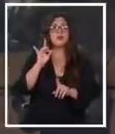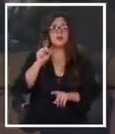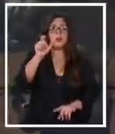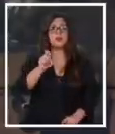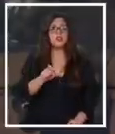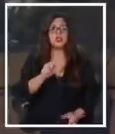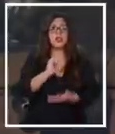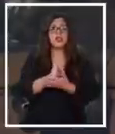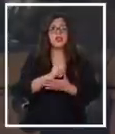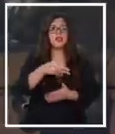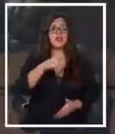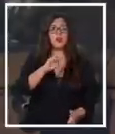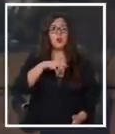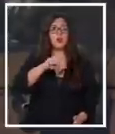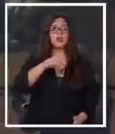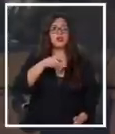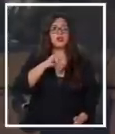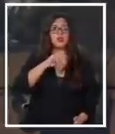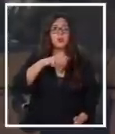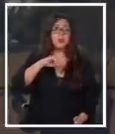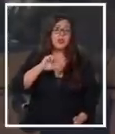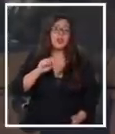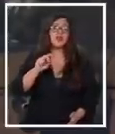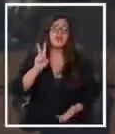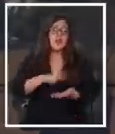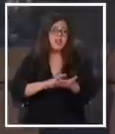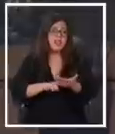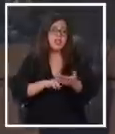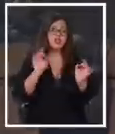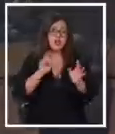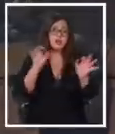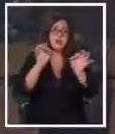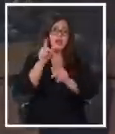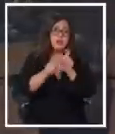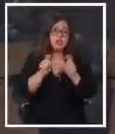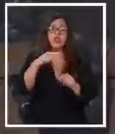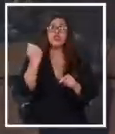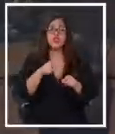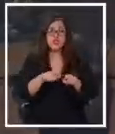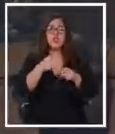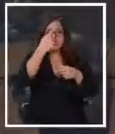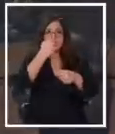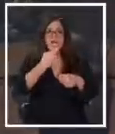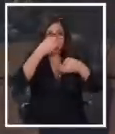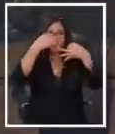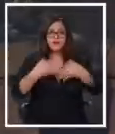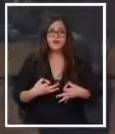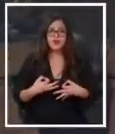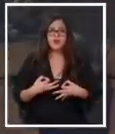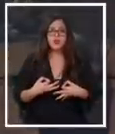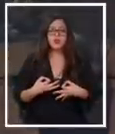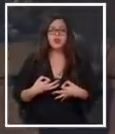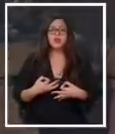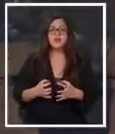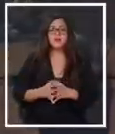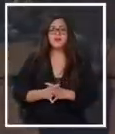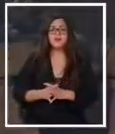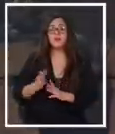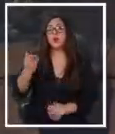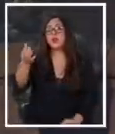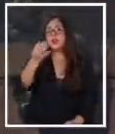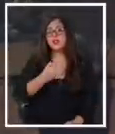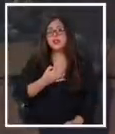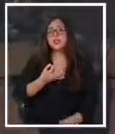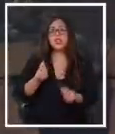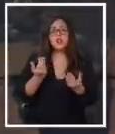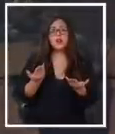queremos decirle transmitir a la gente que lo vamos a tomar en serio y esperamos lograr llevar adelante esta política ya usted dice que claro que las cosas no se